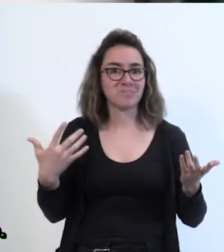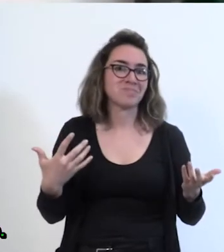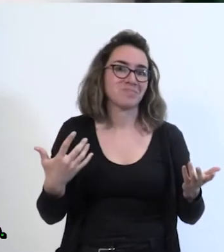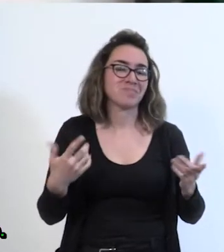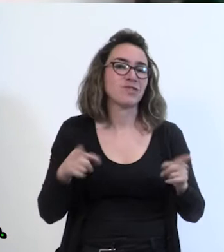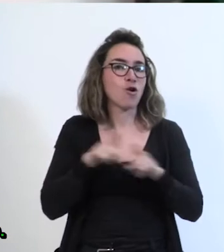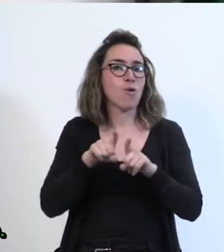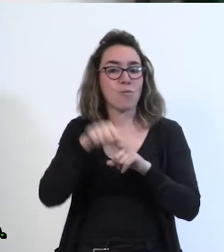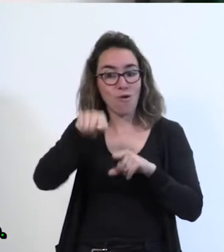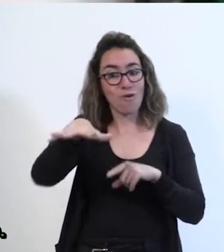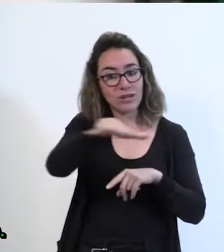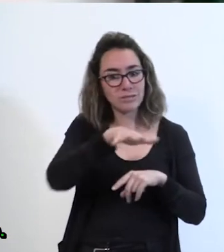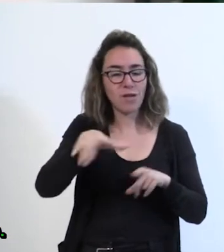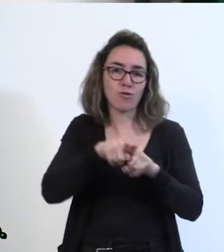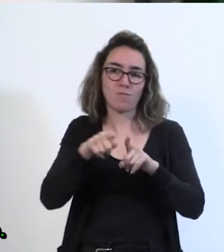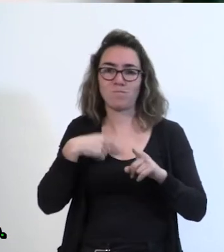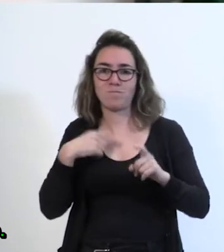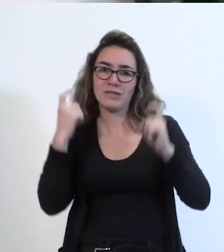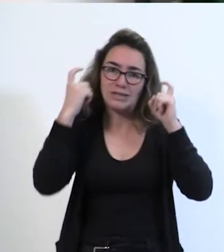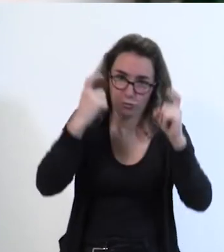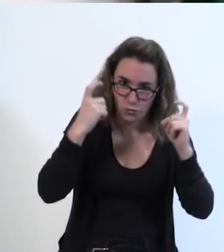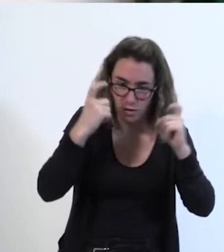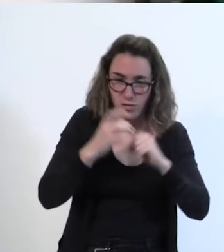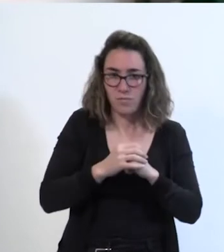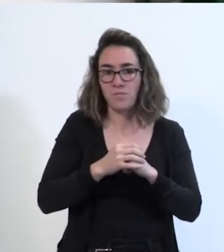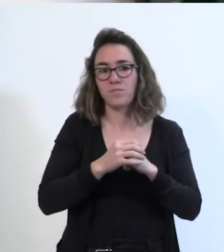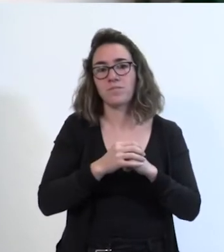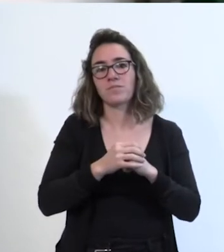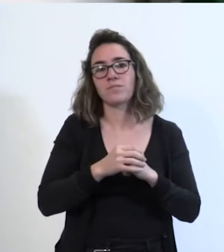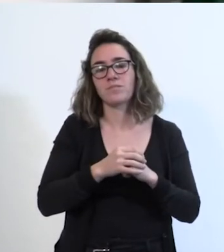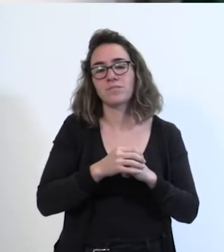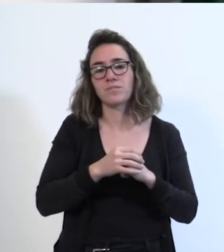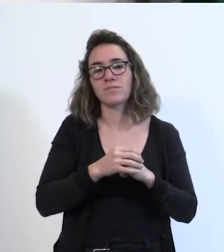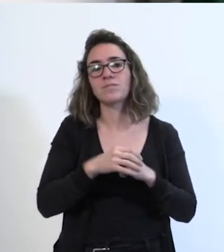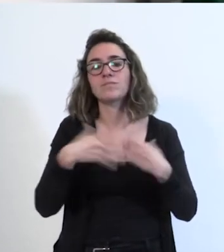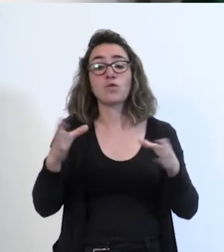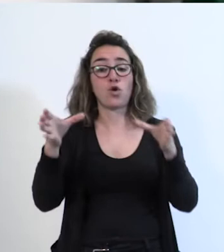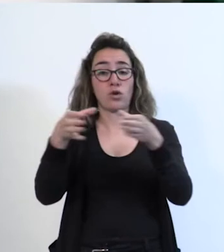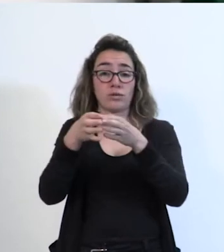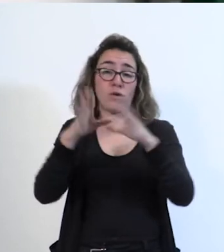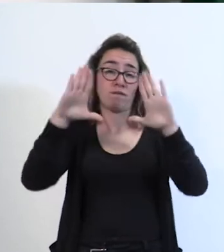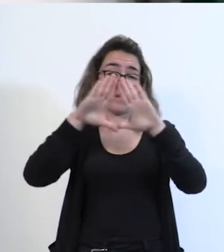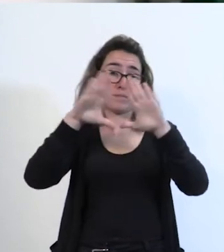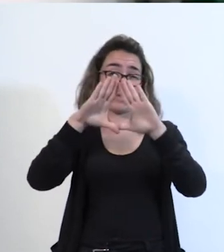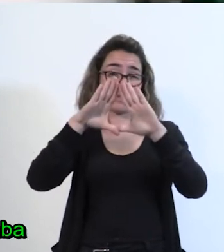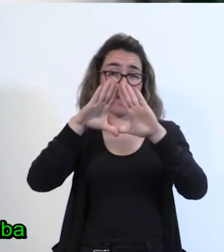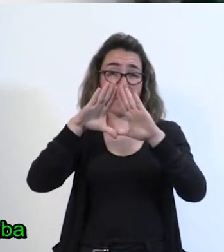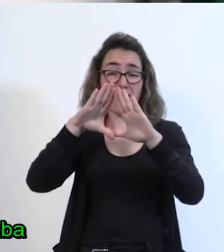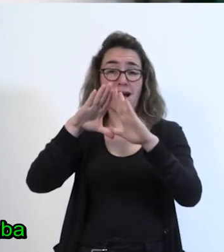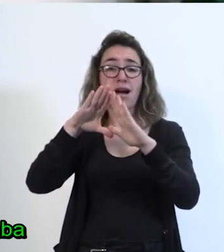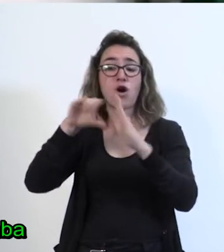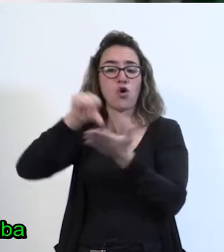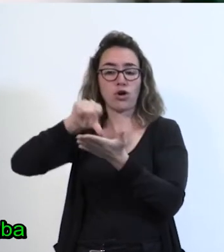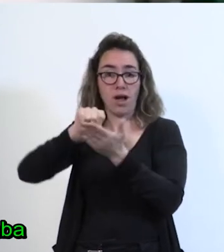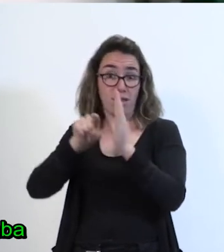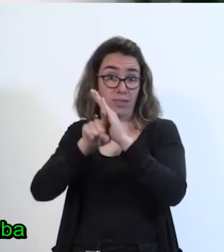allí hacen un esfuerzo. Ahora, la colectiva feminista para el desarrollo local nace